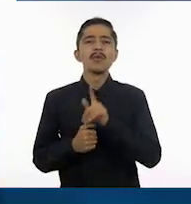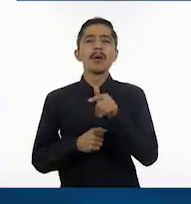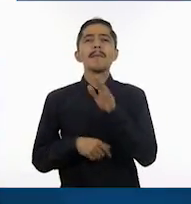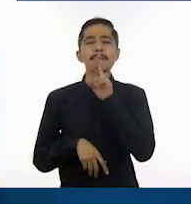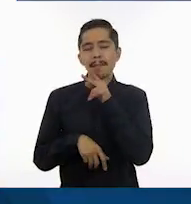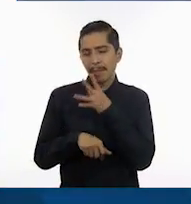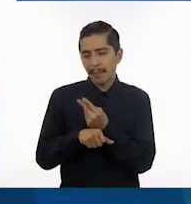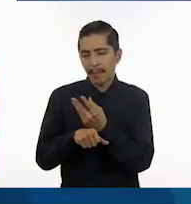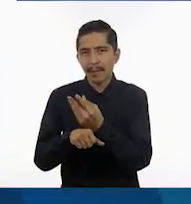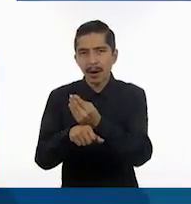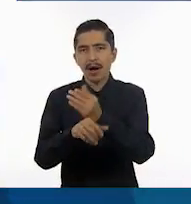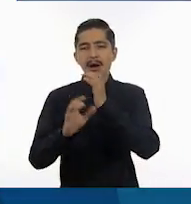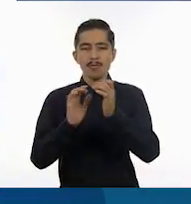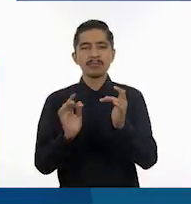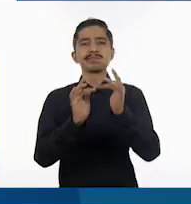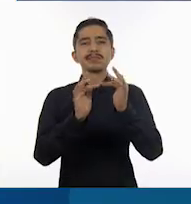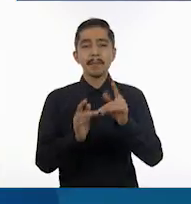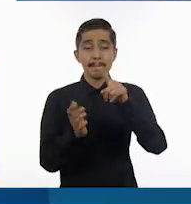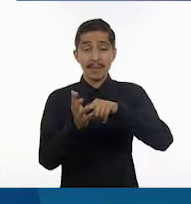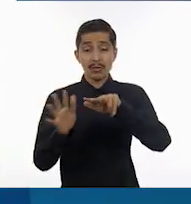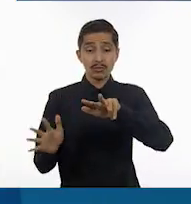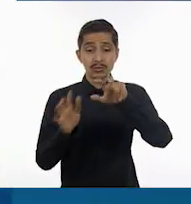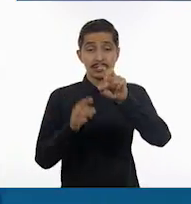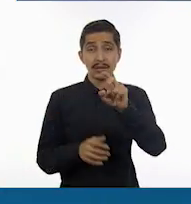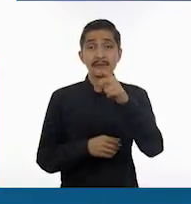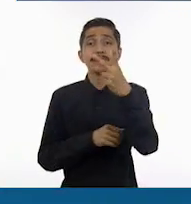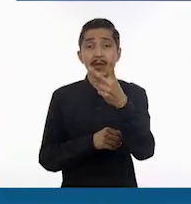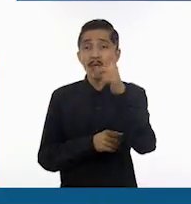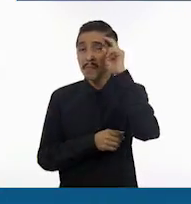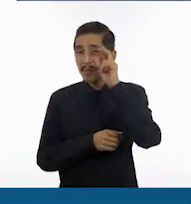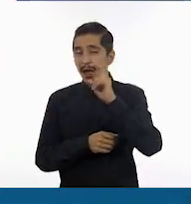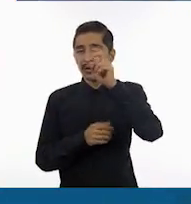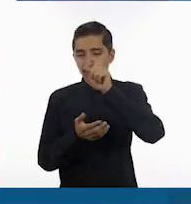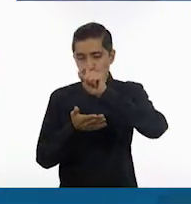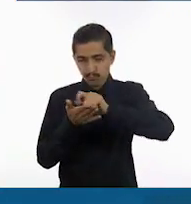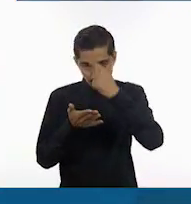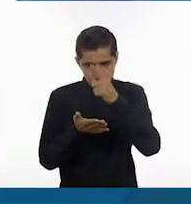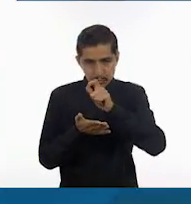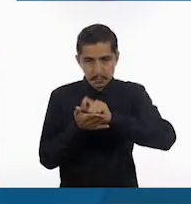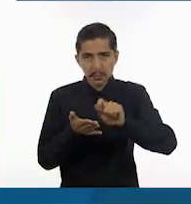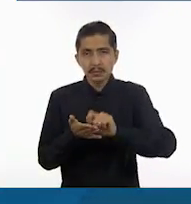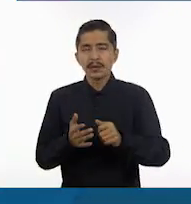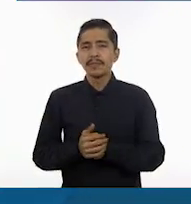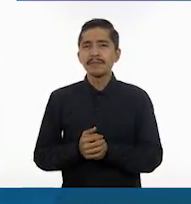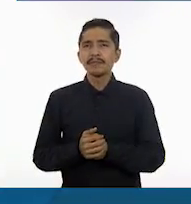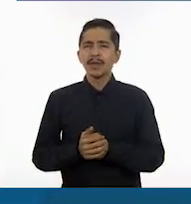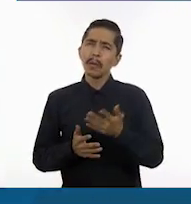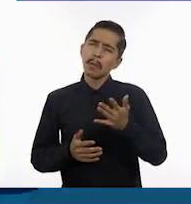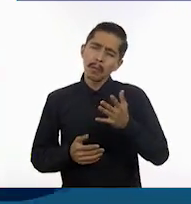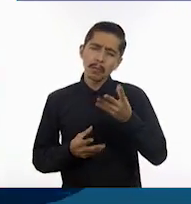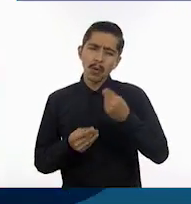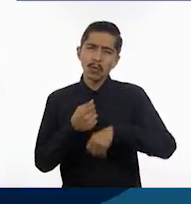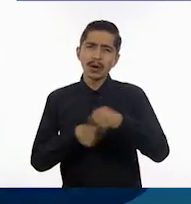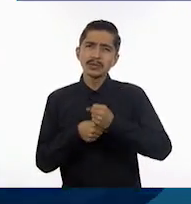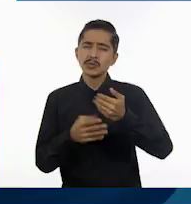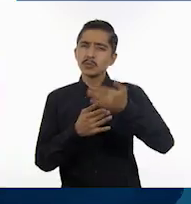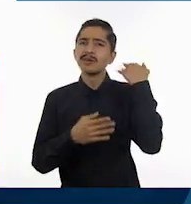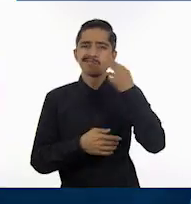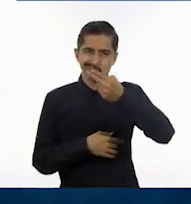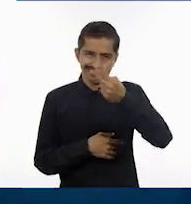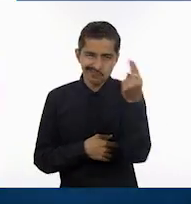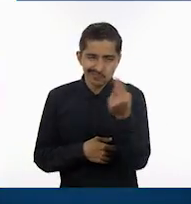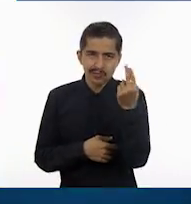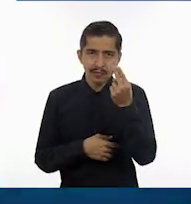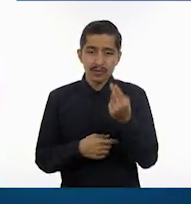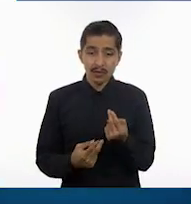comunicaciones. Ya en 1832, un viajero escribió: No hace todavía muchos años, era necesario